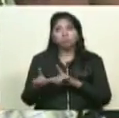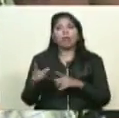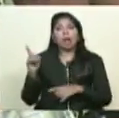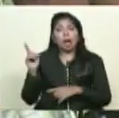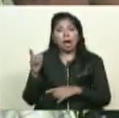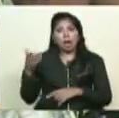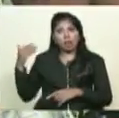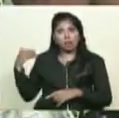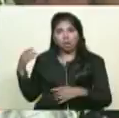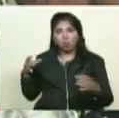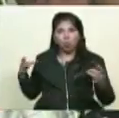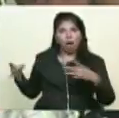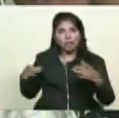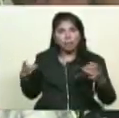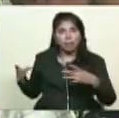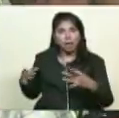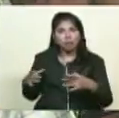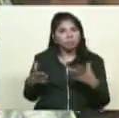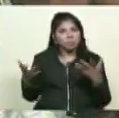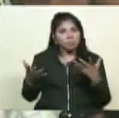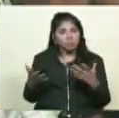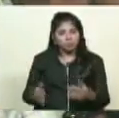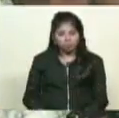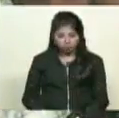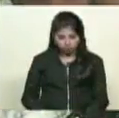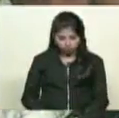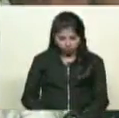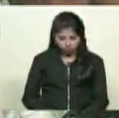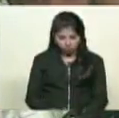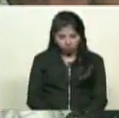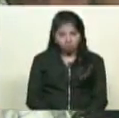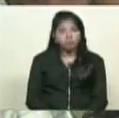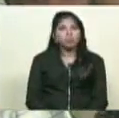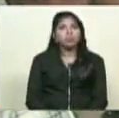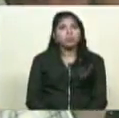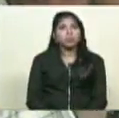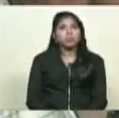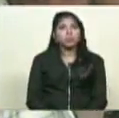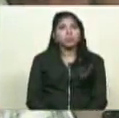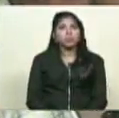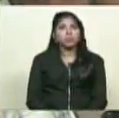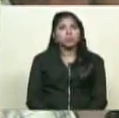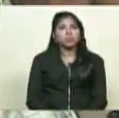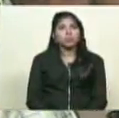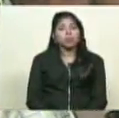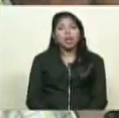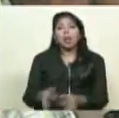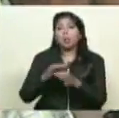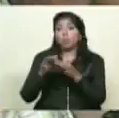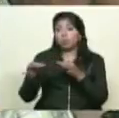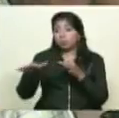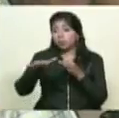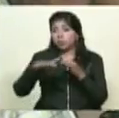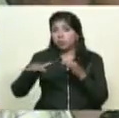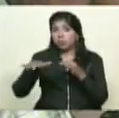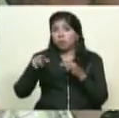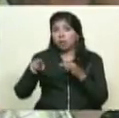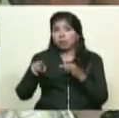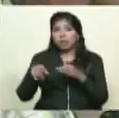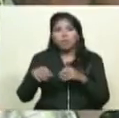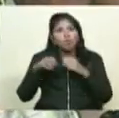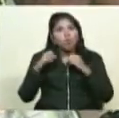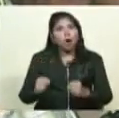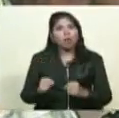presidente, que a pesar del asedio, porque el municipio de Campo Elías fue atacado fuertemente por